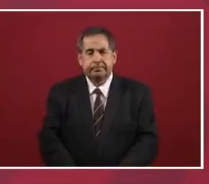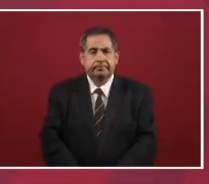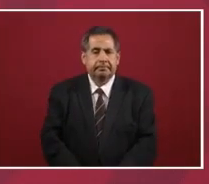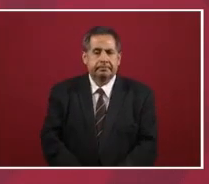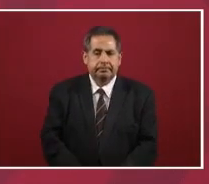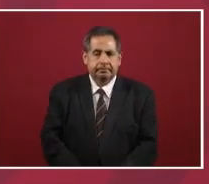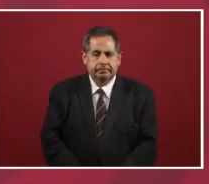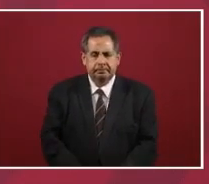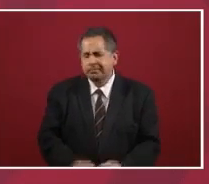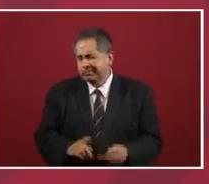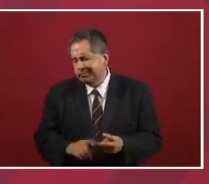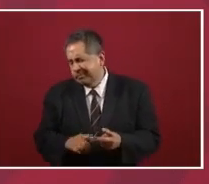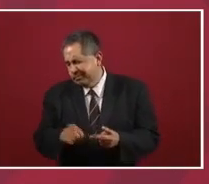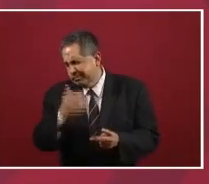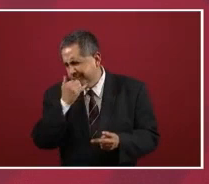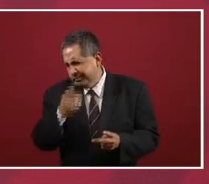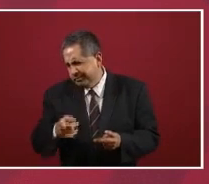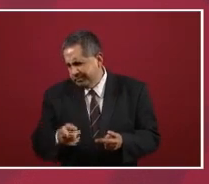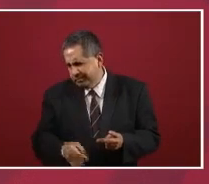Lo segundo,